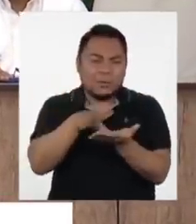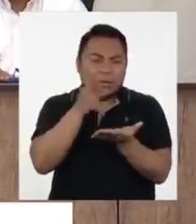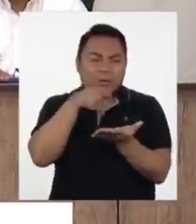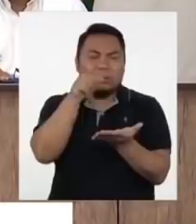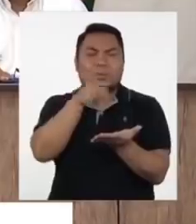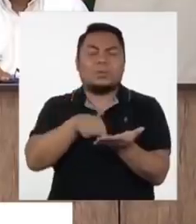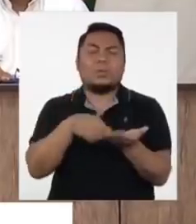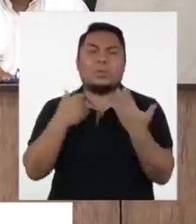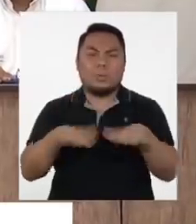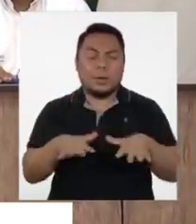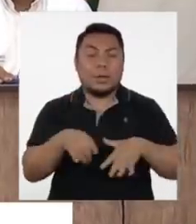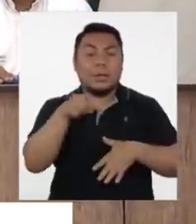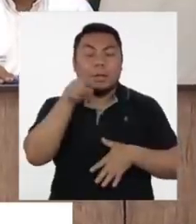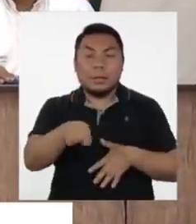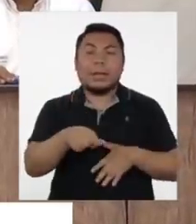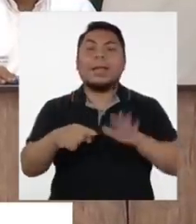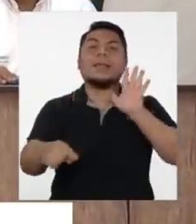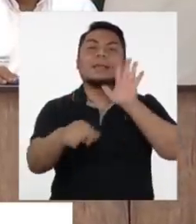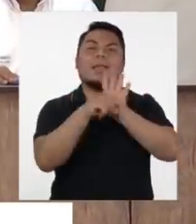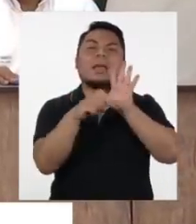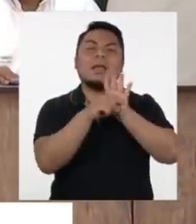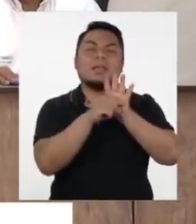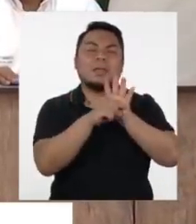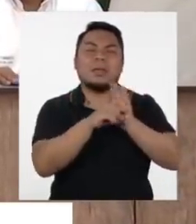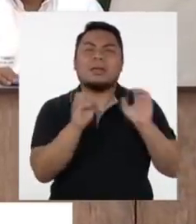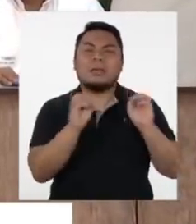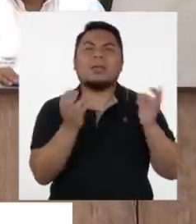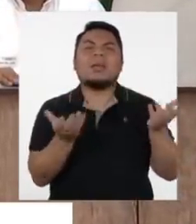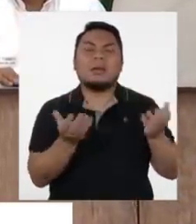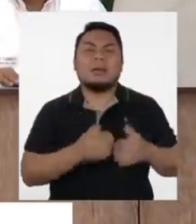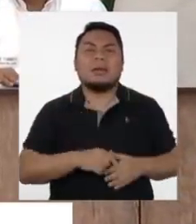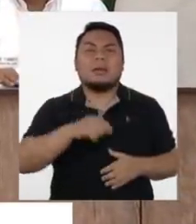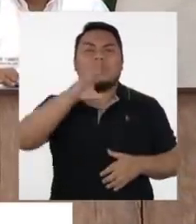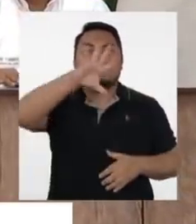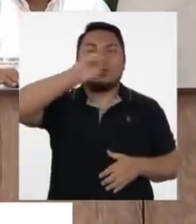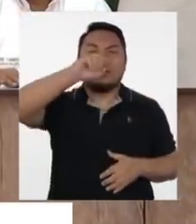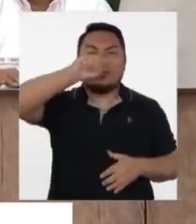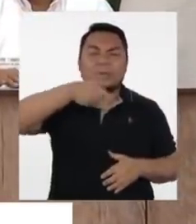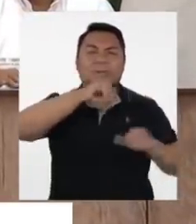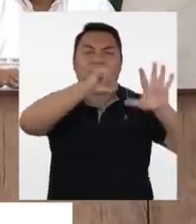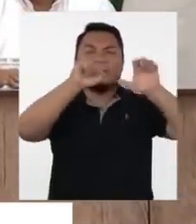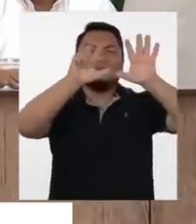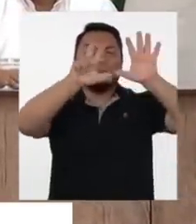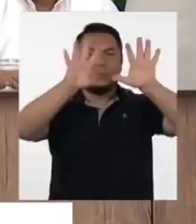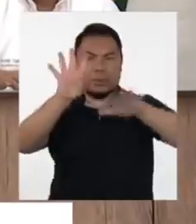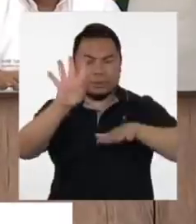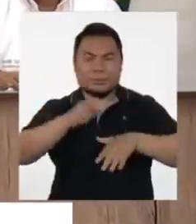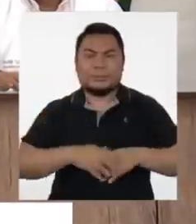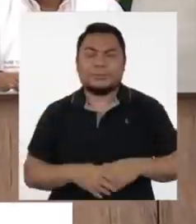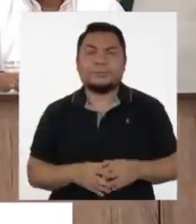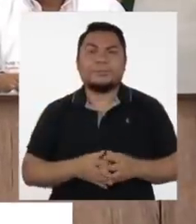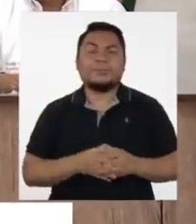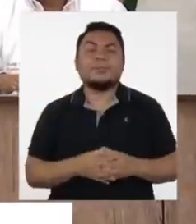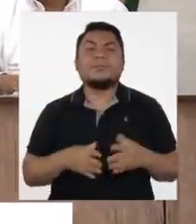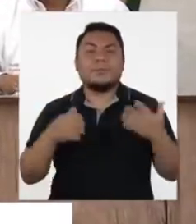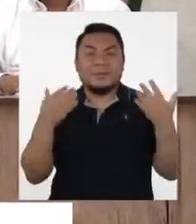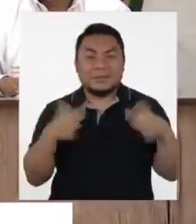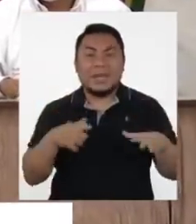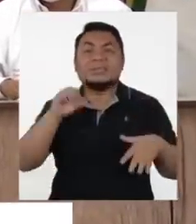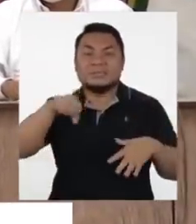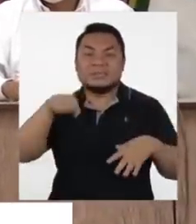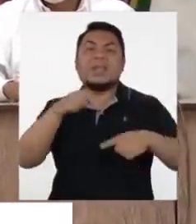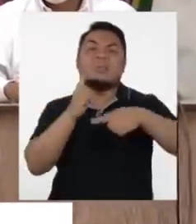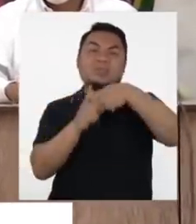de las cuales han dado negativo 50 mil 784 y han dado